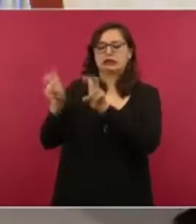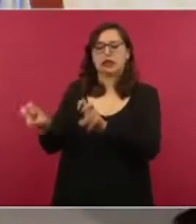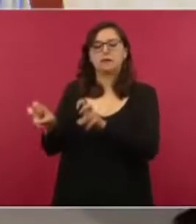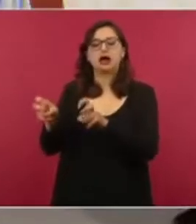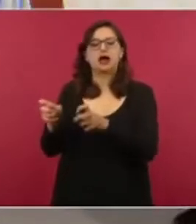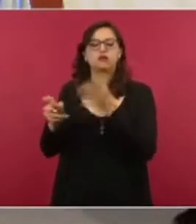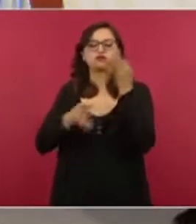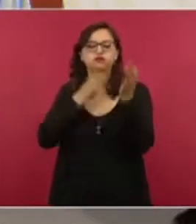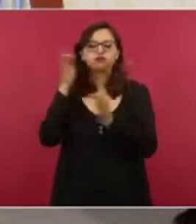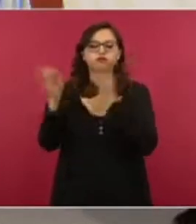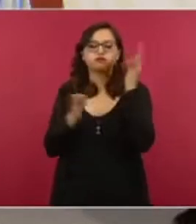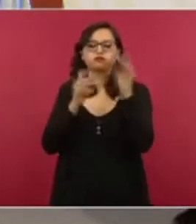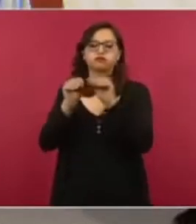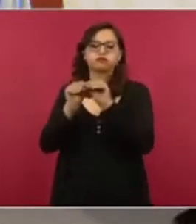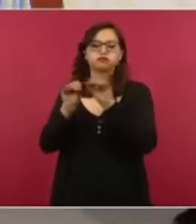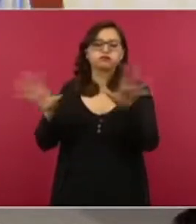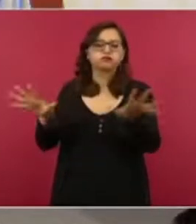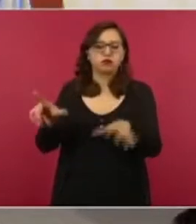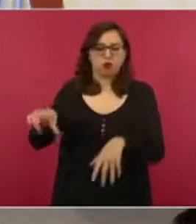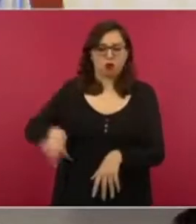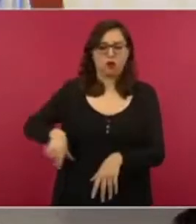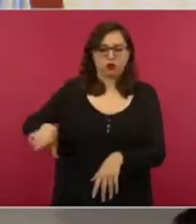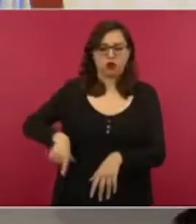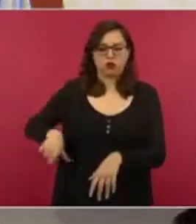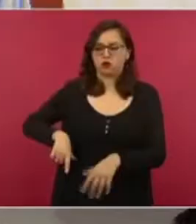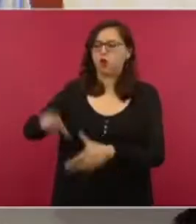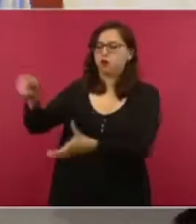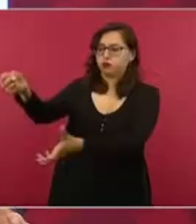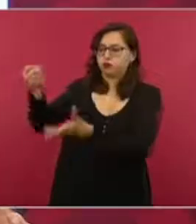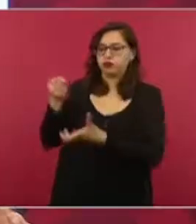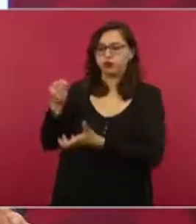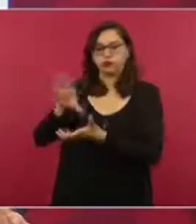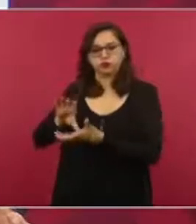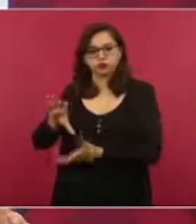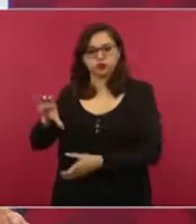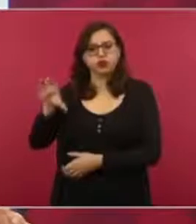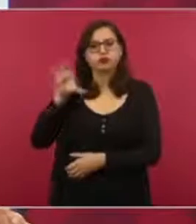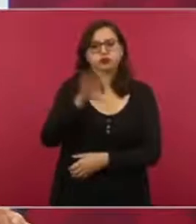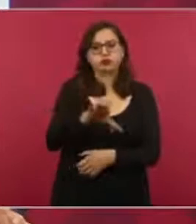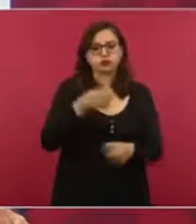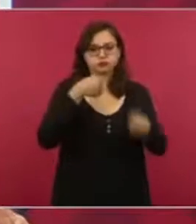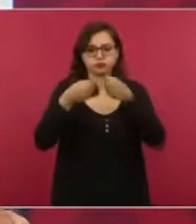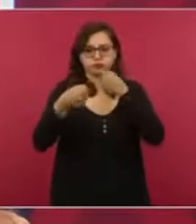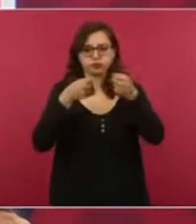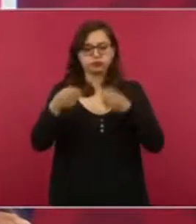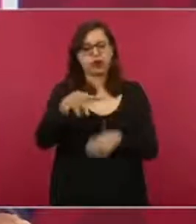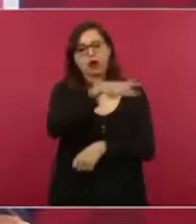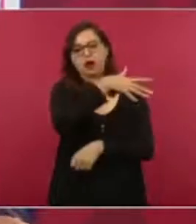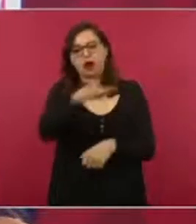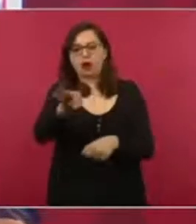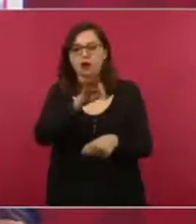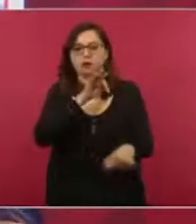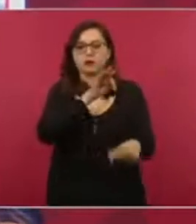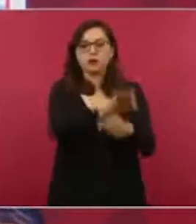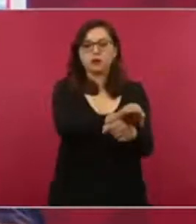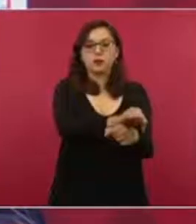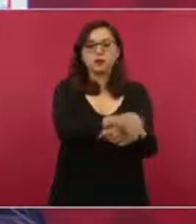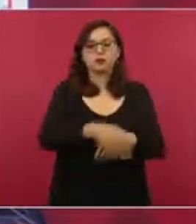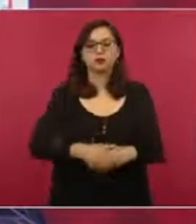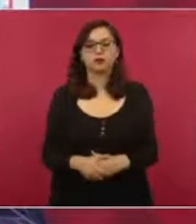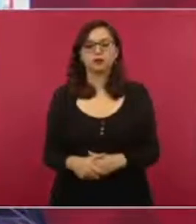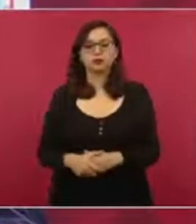destinando a publicidad va a ser para los periodistas en general. ¿También está dispuesto a dejar el